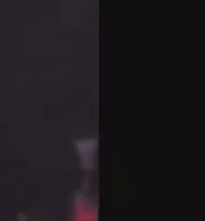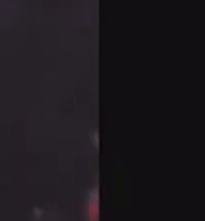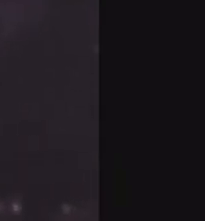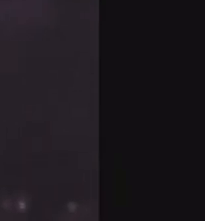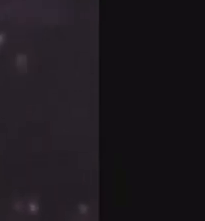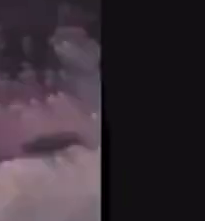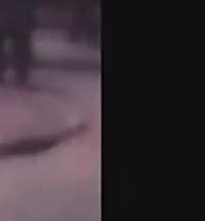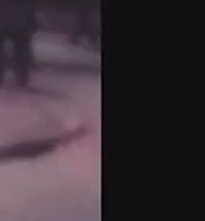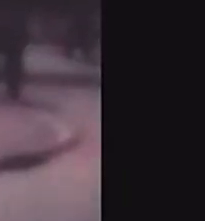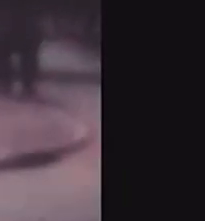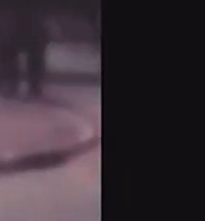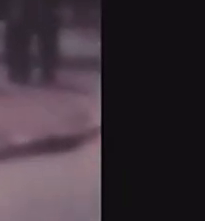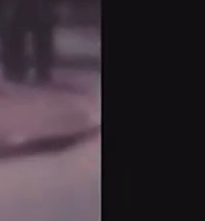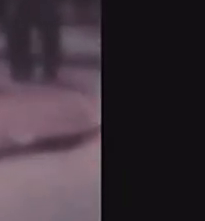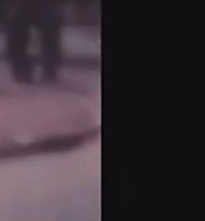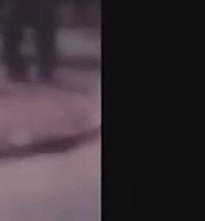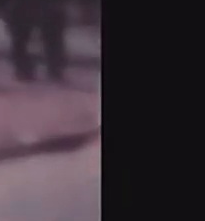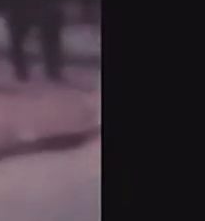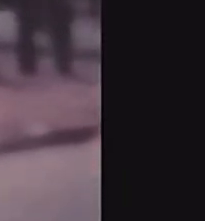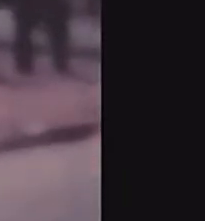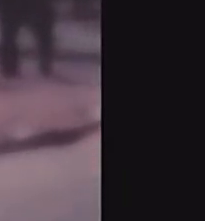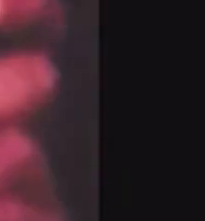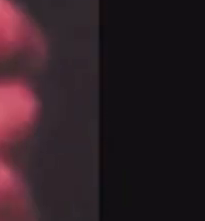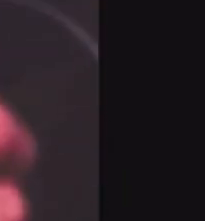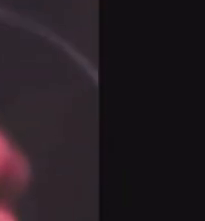hasta su propia mirada.